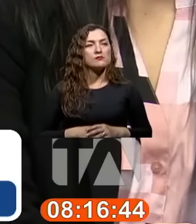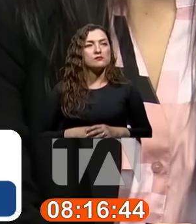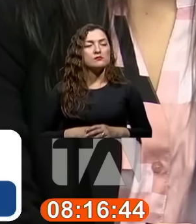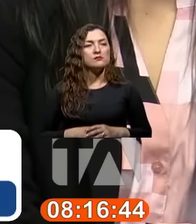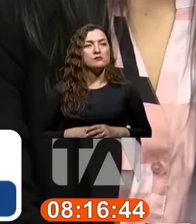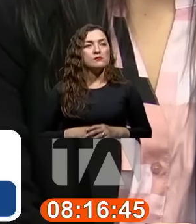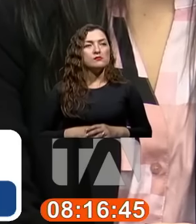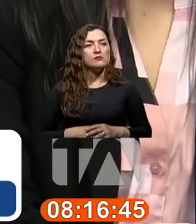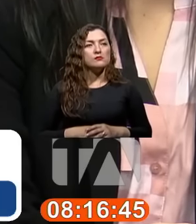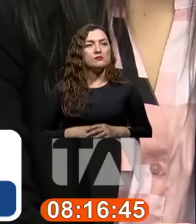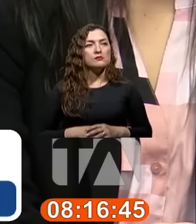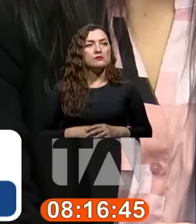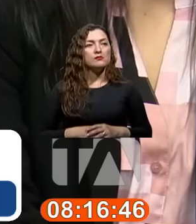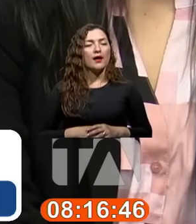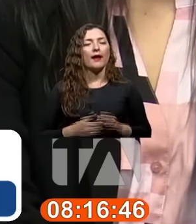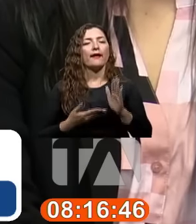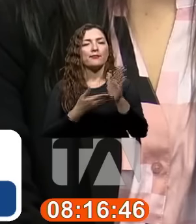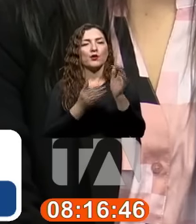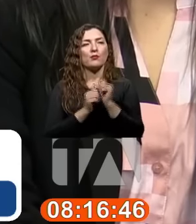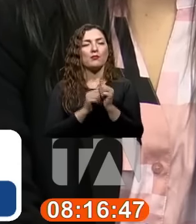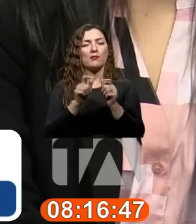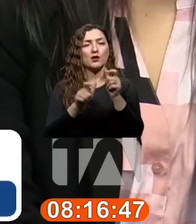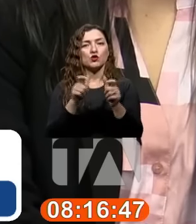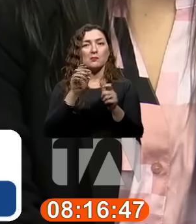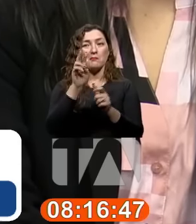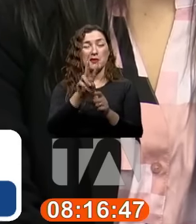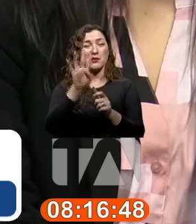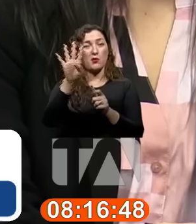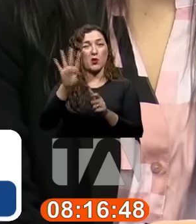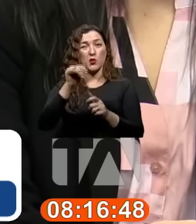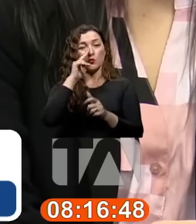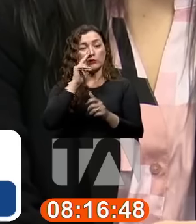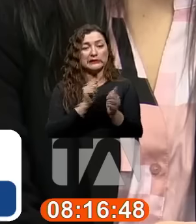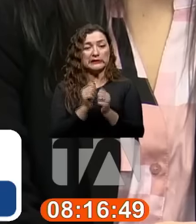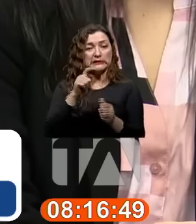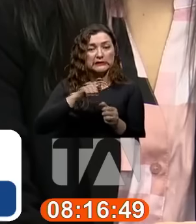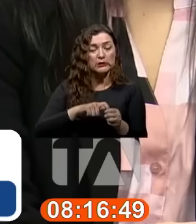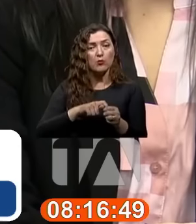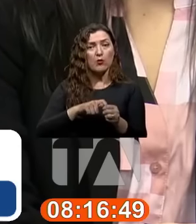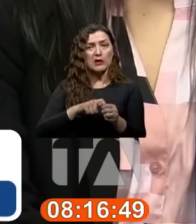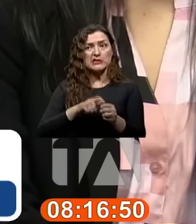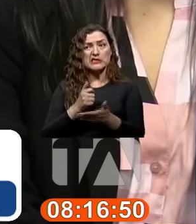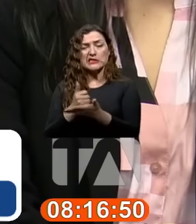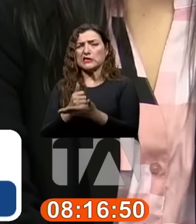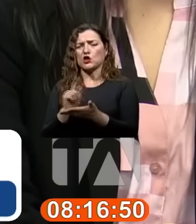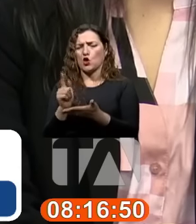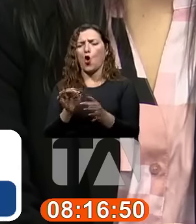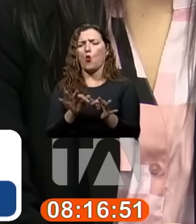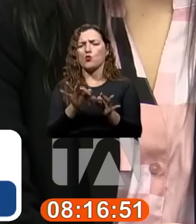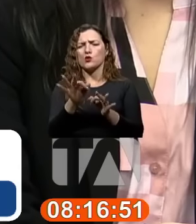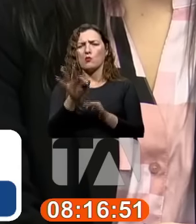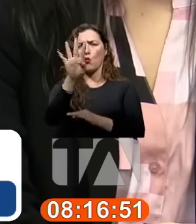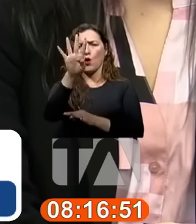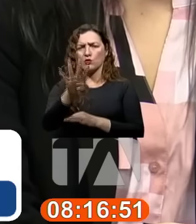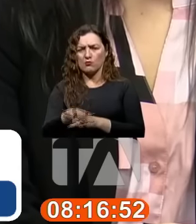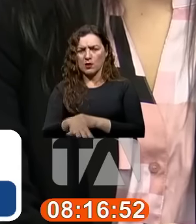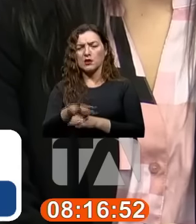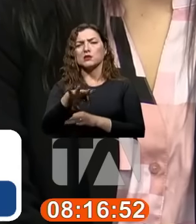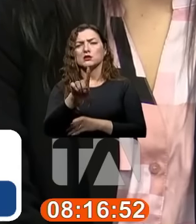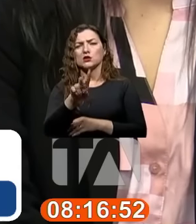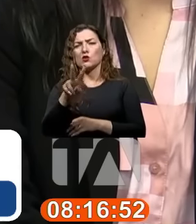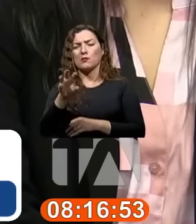que pasen del 24 de junio no puedan ser beneficiarios de esta medida. Va a haber un lapso de 4 meses,